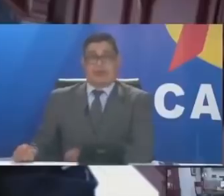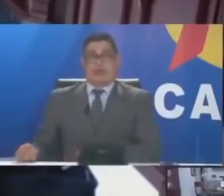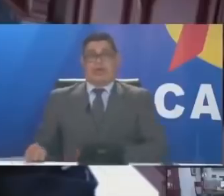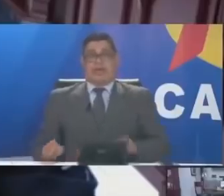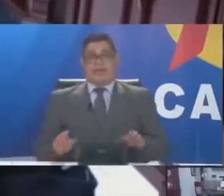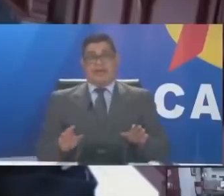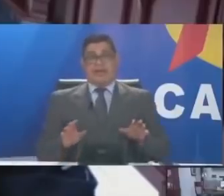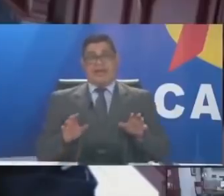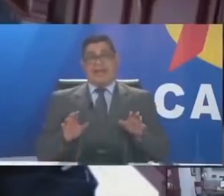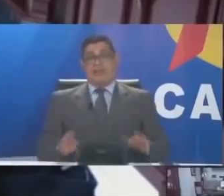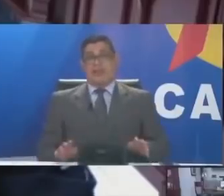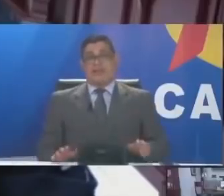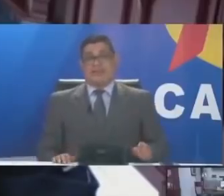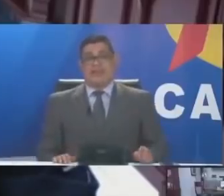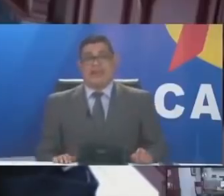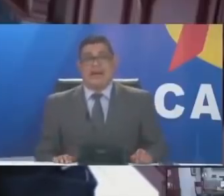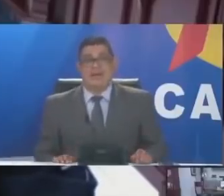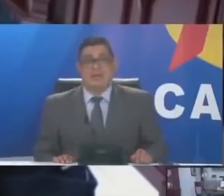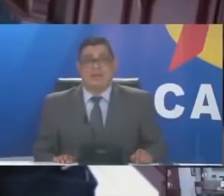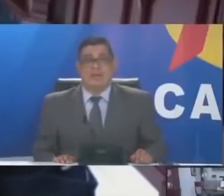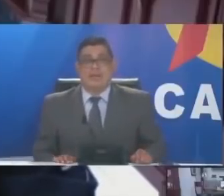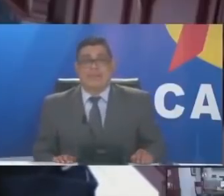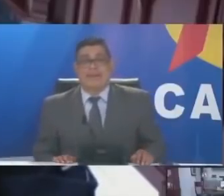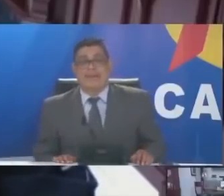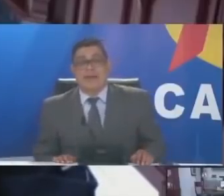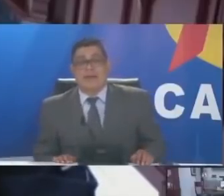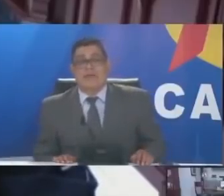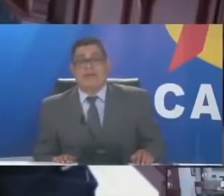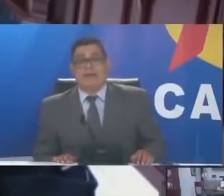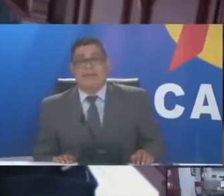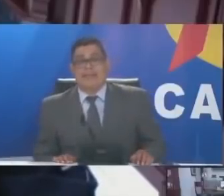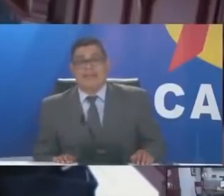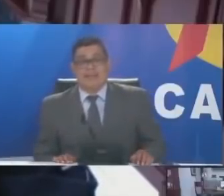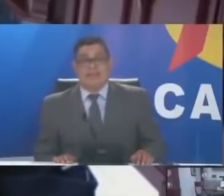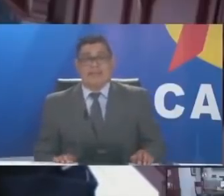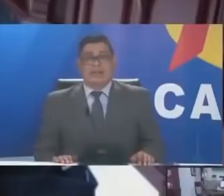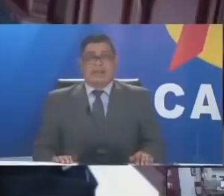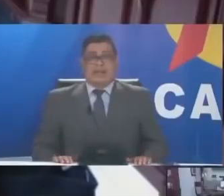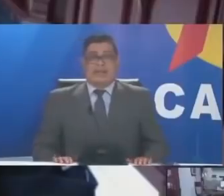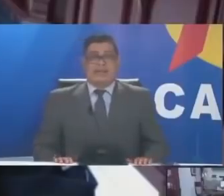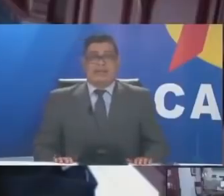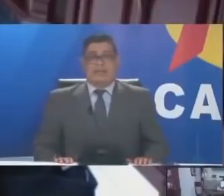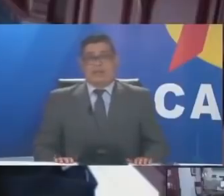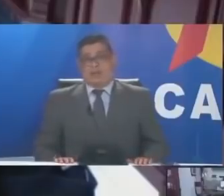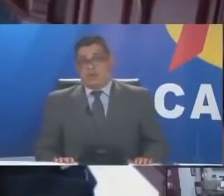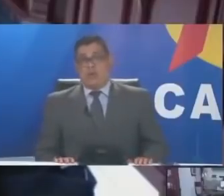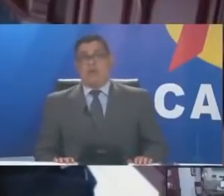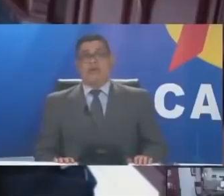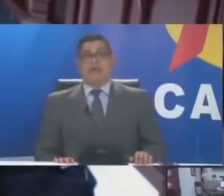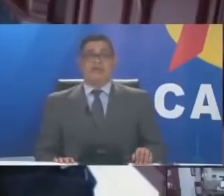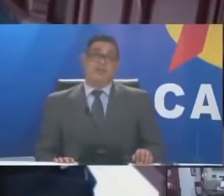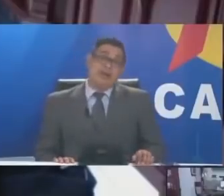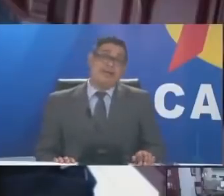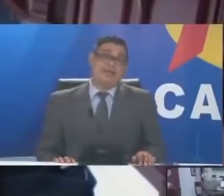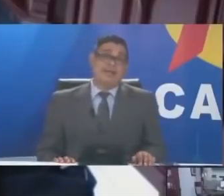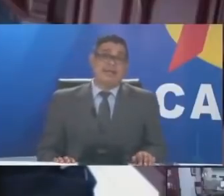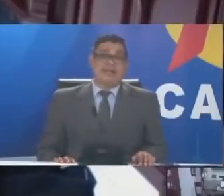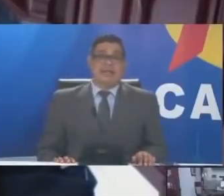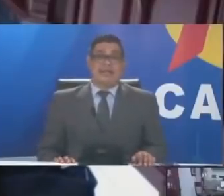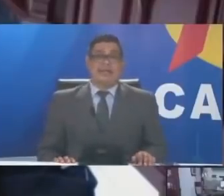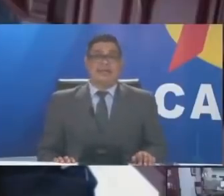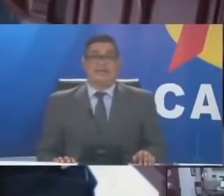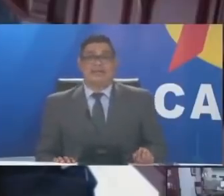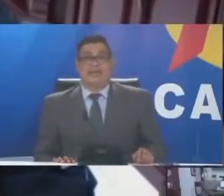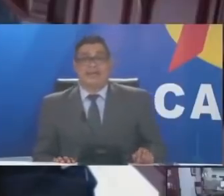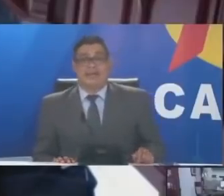tan triste el pastor y las lecciones que está dejando la pandemia de comida en el 2020 es desolación es muerte